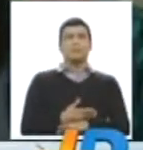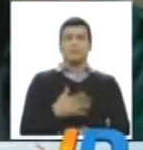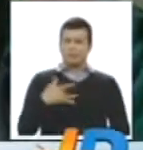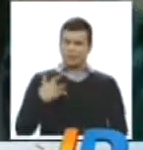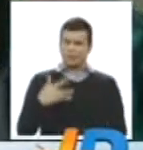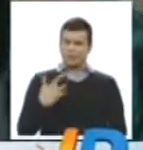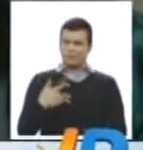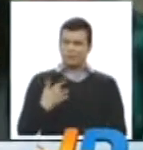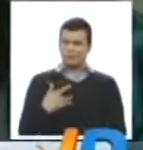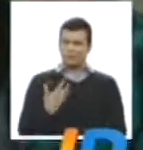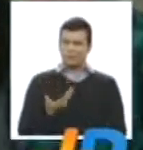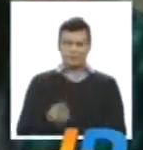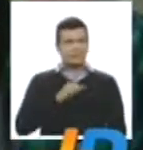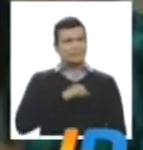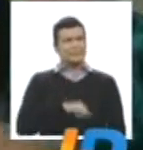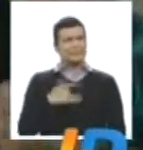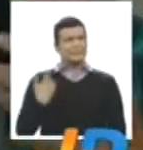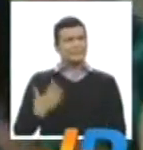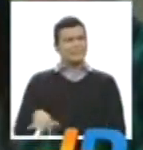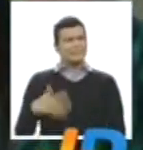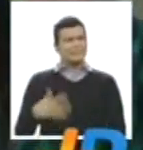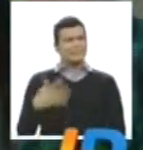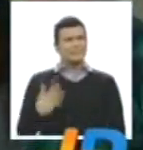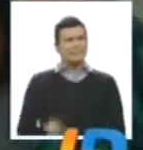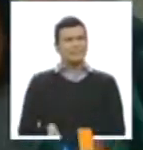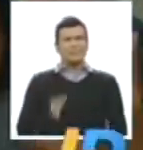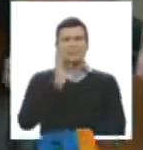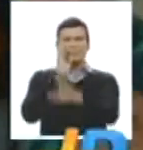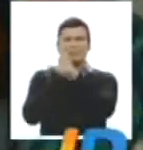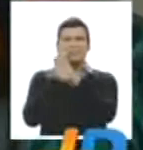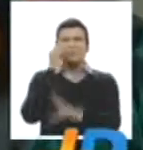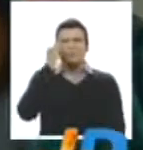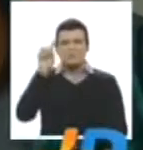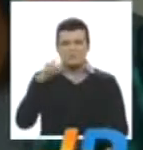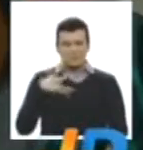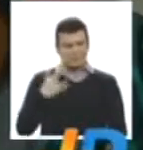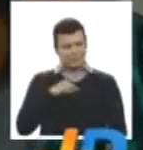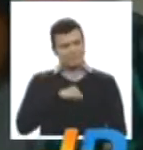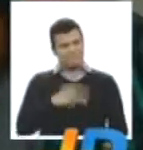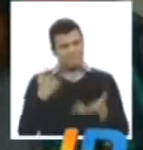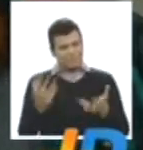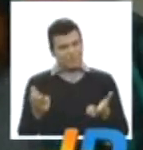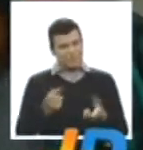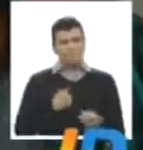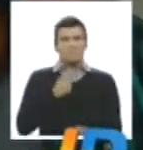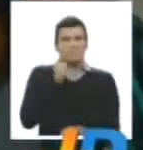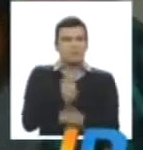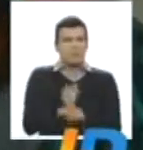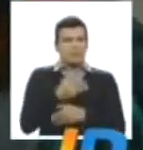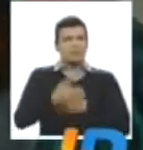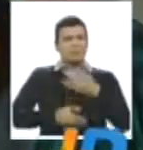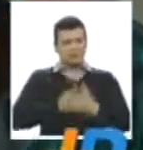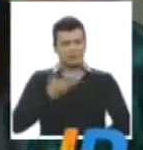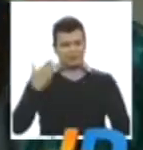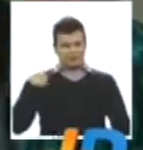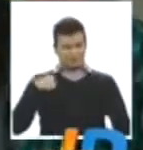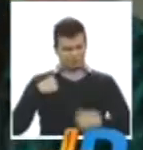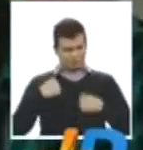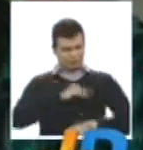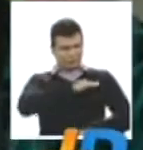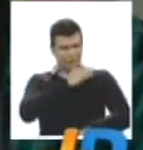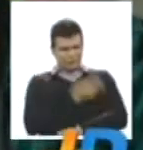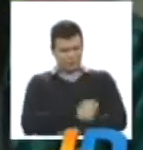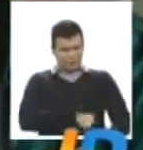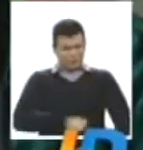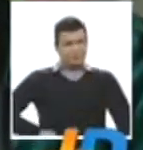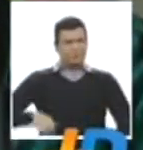sentido como una corazonada y haber seguido la intuición y haber tomado ese camino y haber sentido en algún momento la valentía de poder